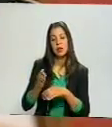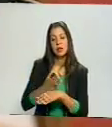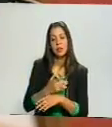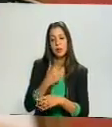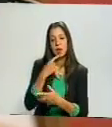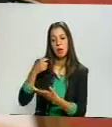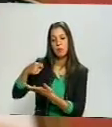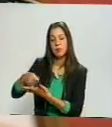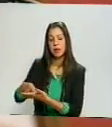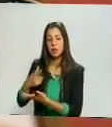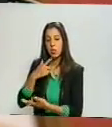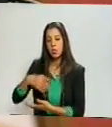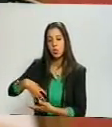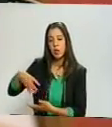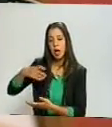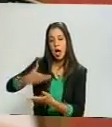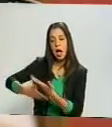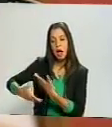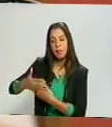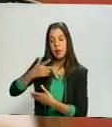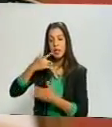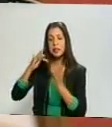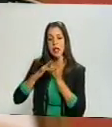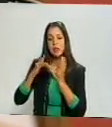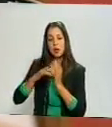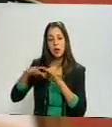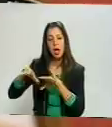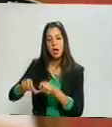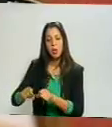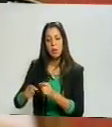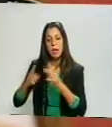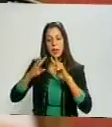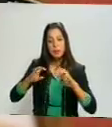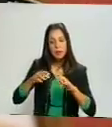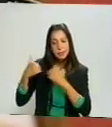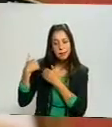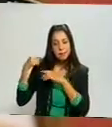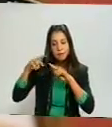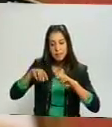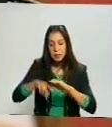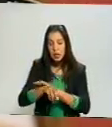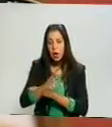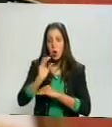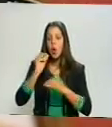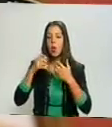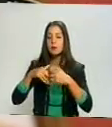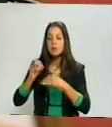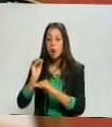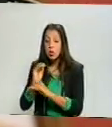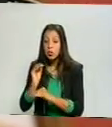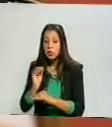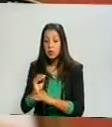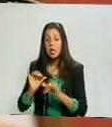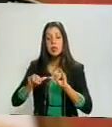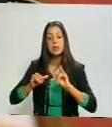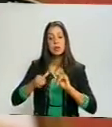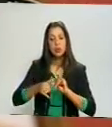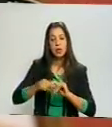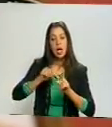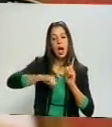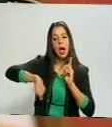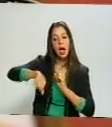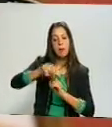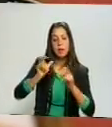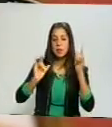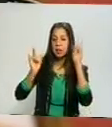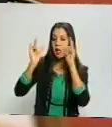de capital, adquisición de nuevas tecnologías en materia de investigación, seguridad industrial, protección y saneamiento ambiental